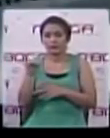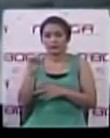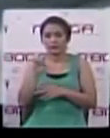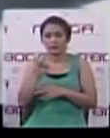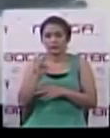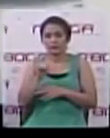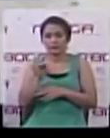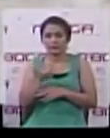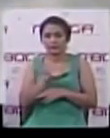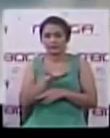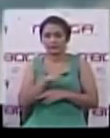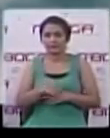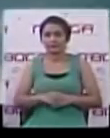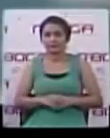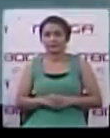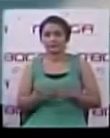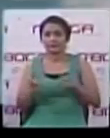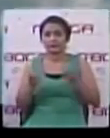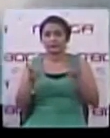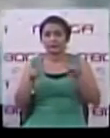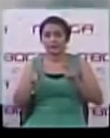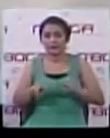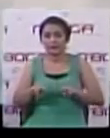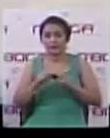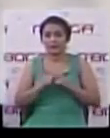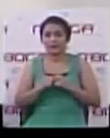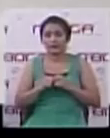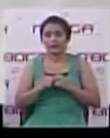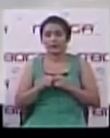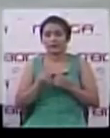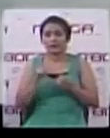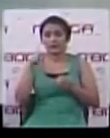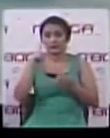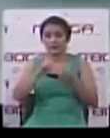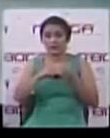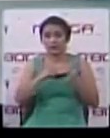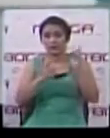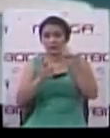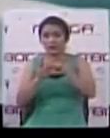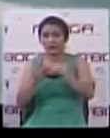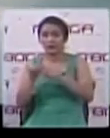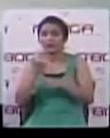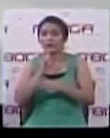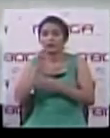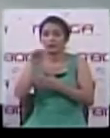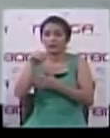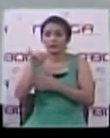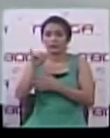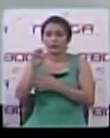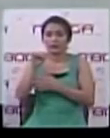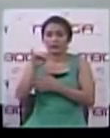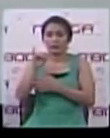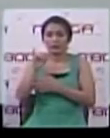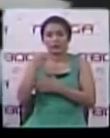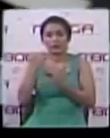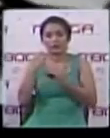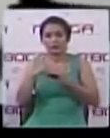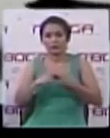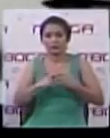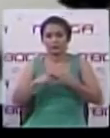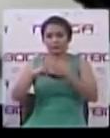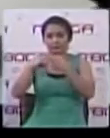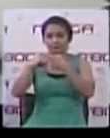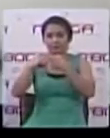Por otra parte, la compañía suspenderá temporalmente la ruta Quito-Miami, el último vuelo operó ayer 31 de enero. Como parte de la